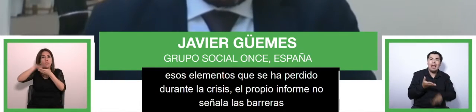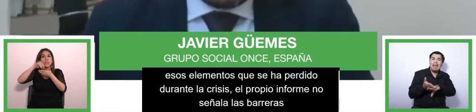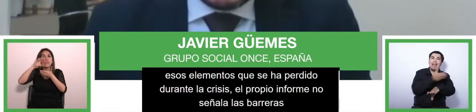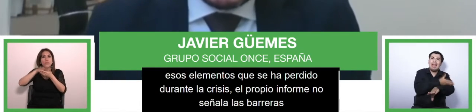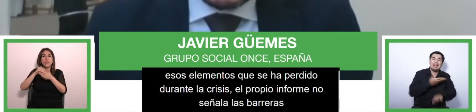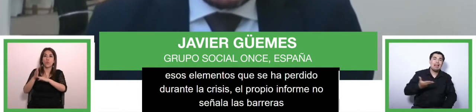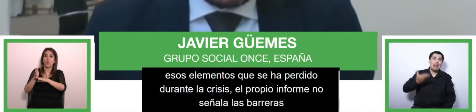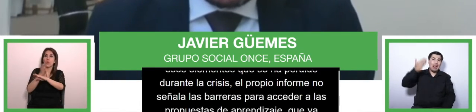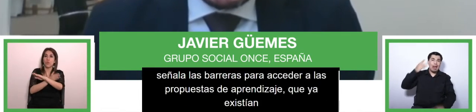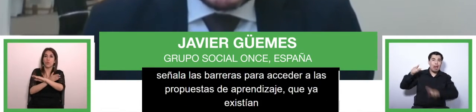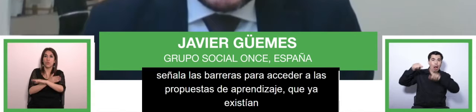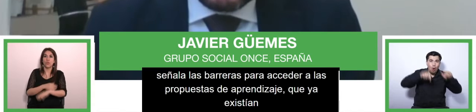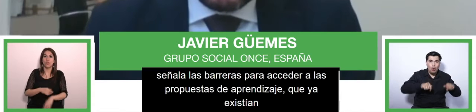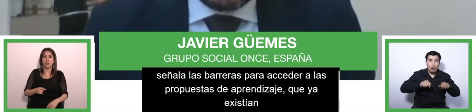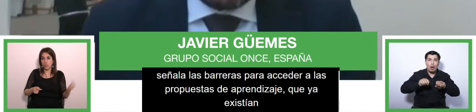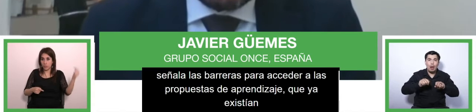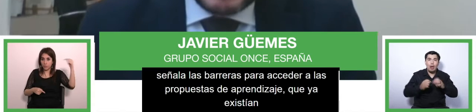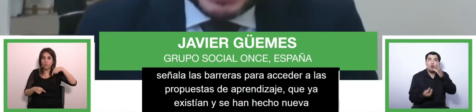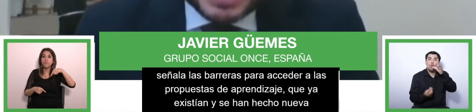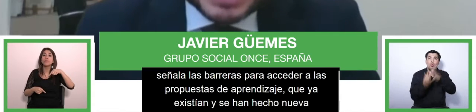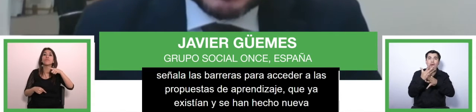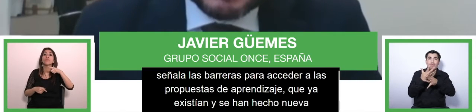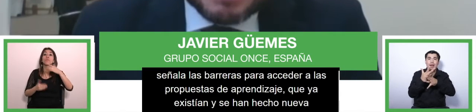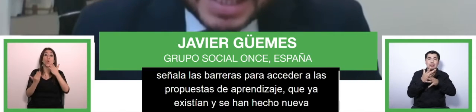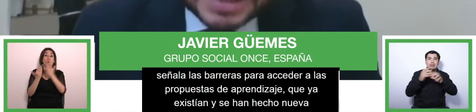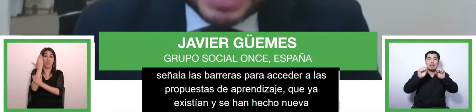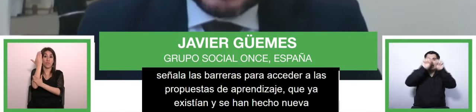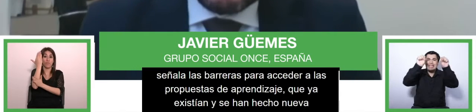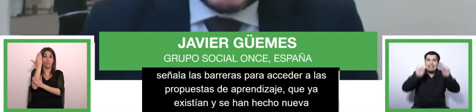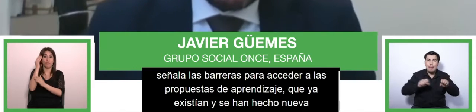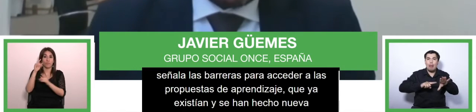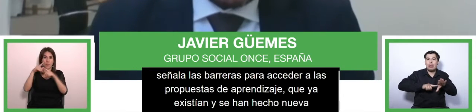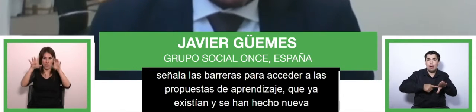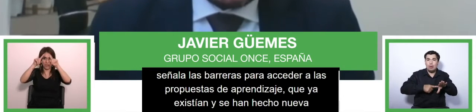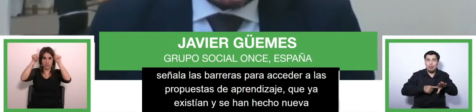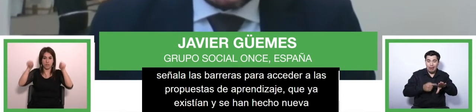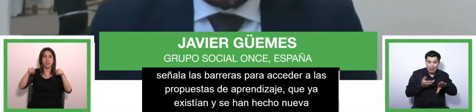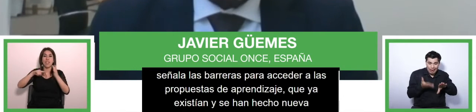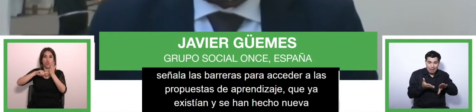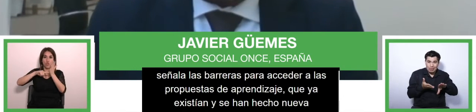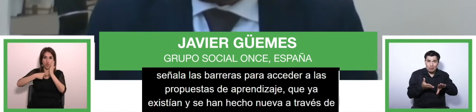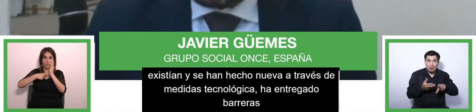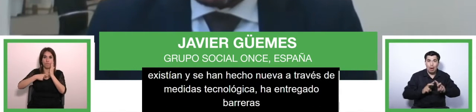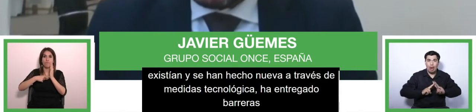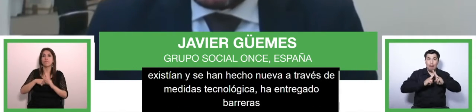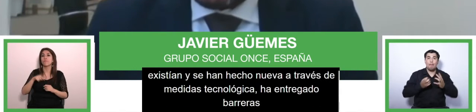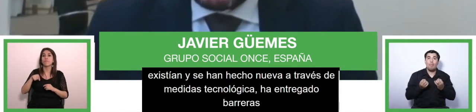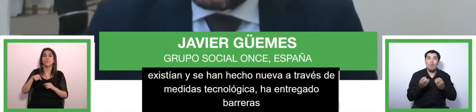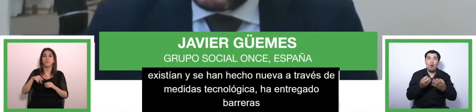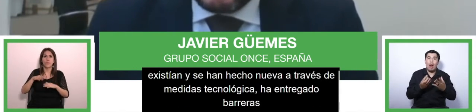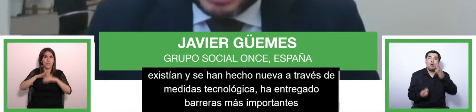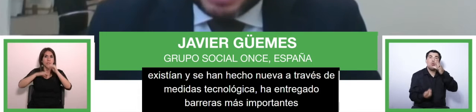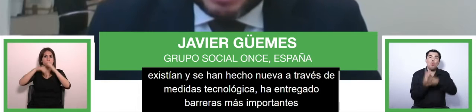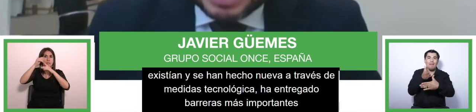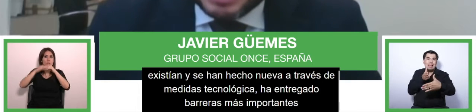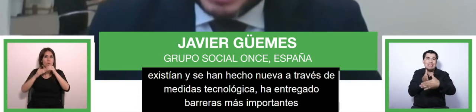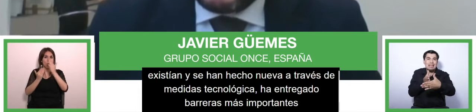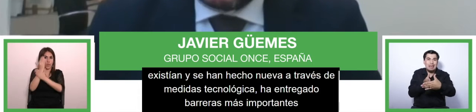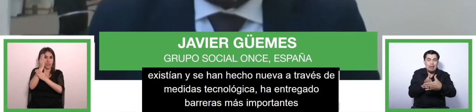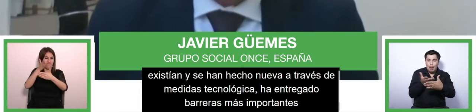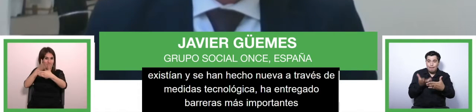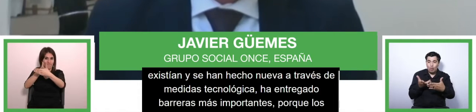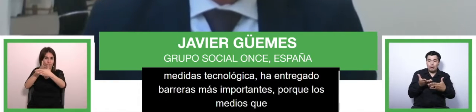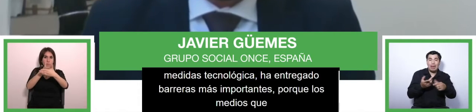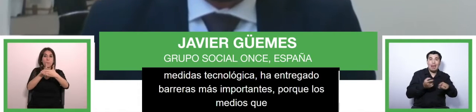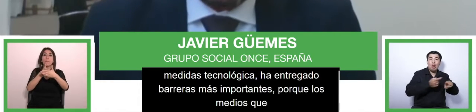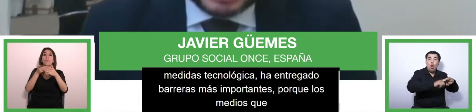medidas tecnológicas han creado barreras más importantes porque los medios utilizados no eran accesibles,